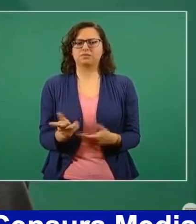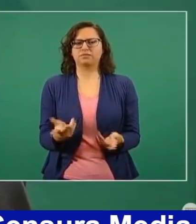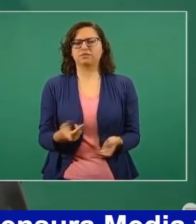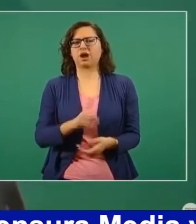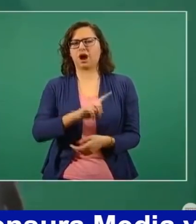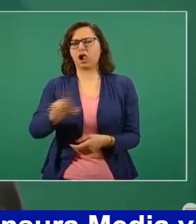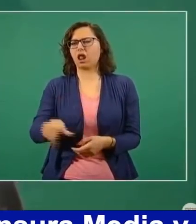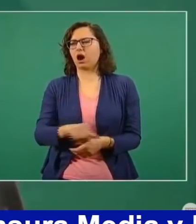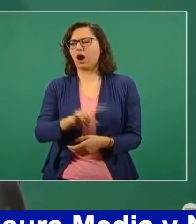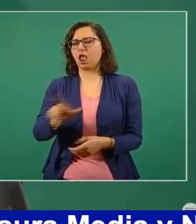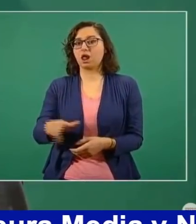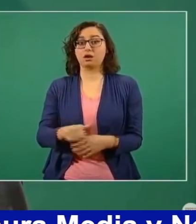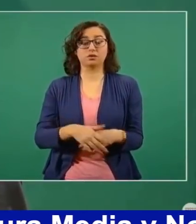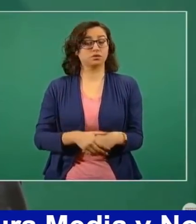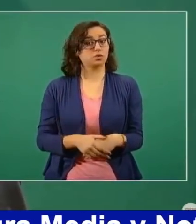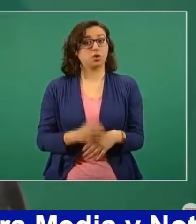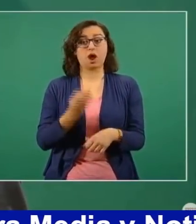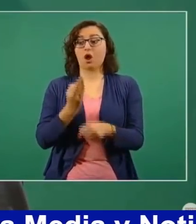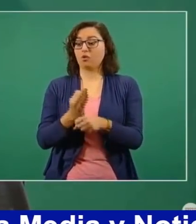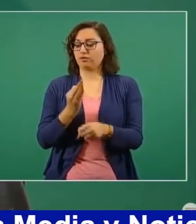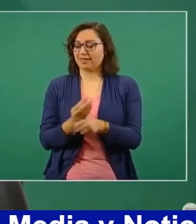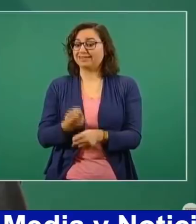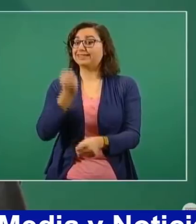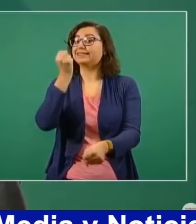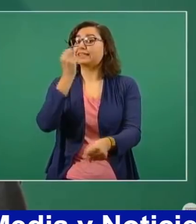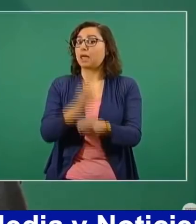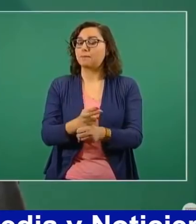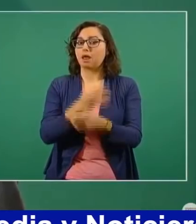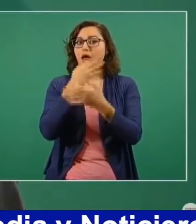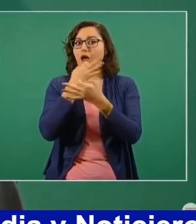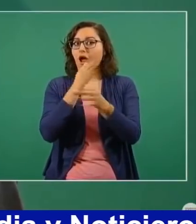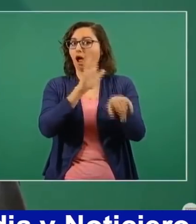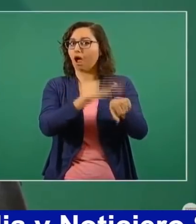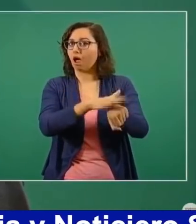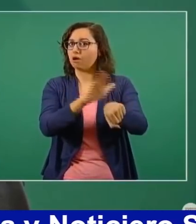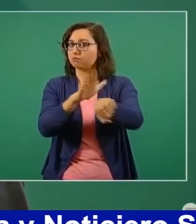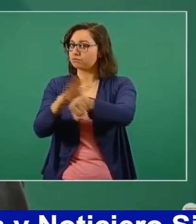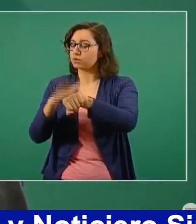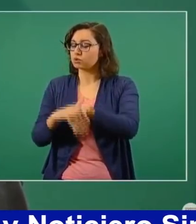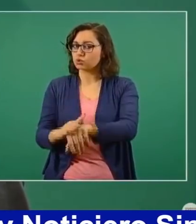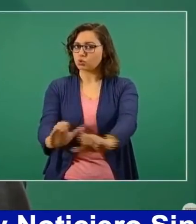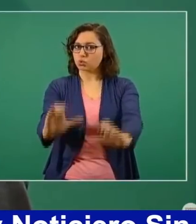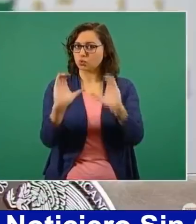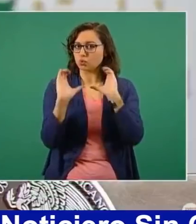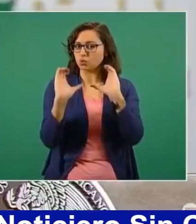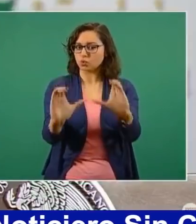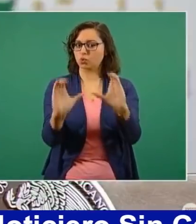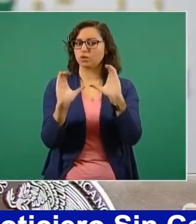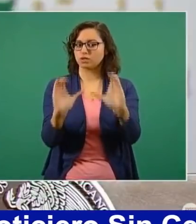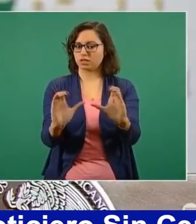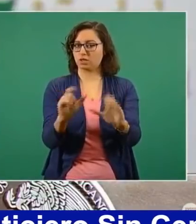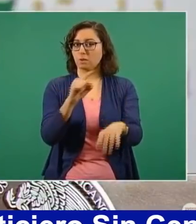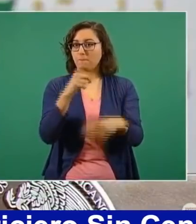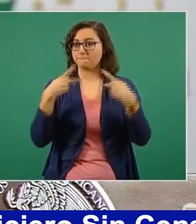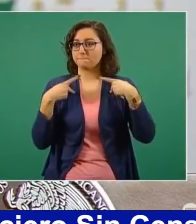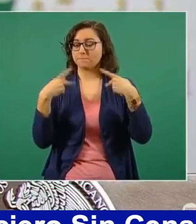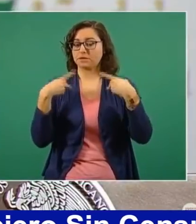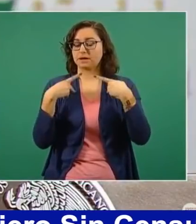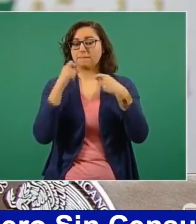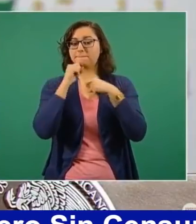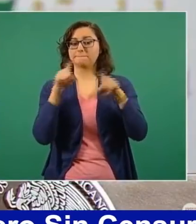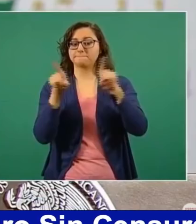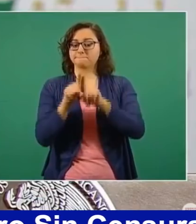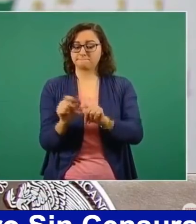hacer la advertencia a la población y a los gobiernos de los estados sobre esta situación para que se tomen